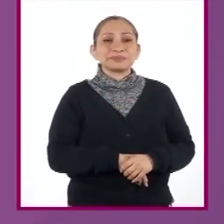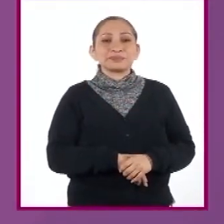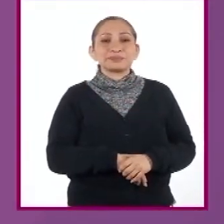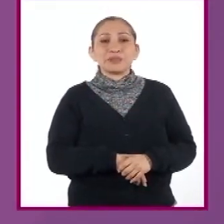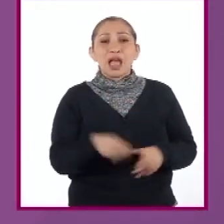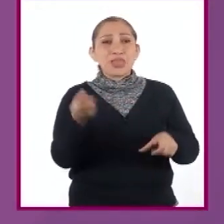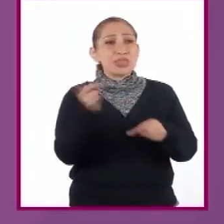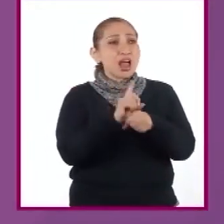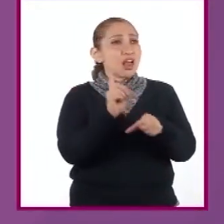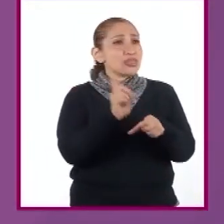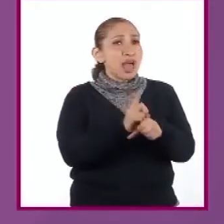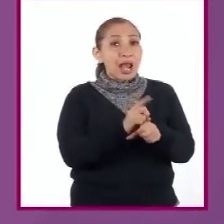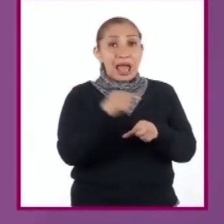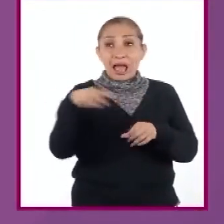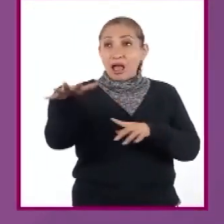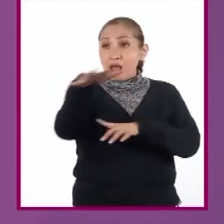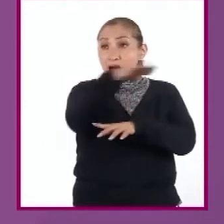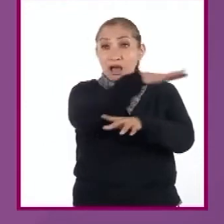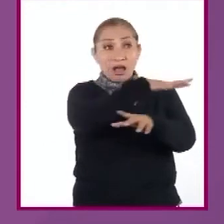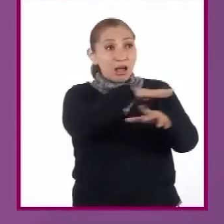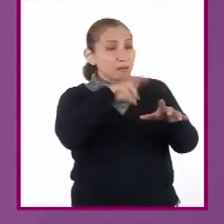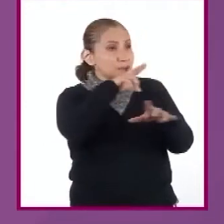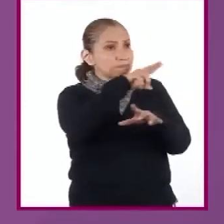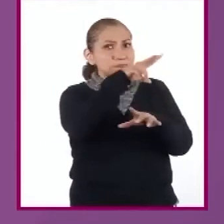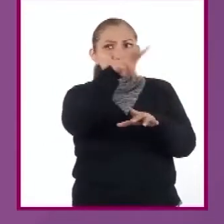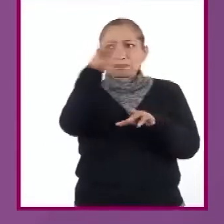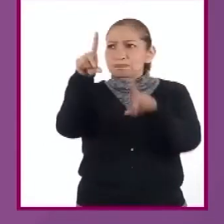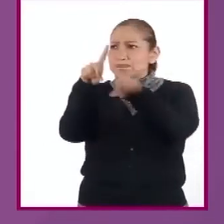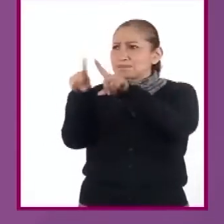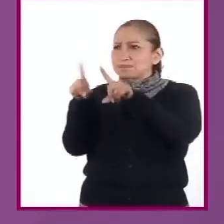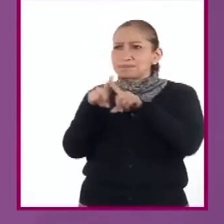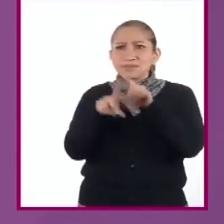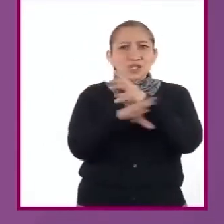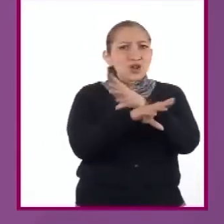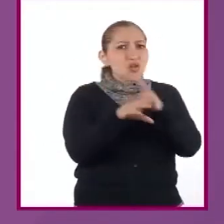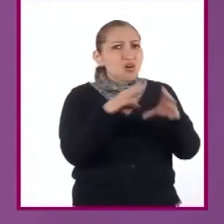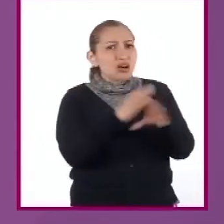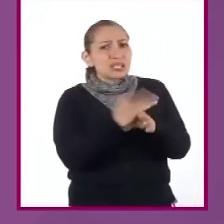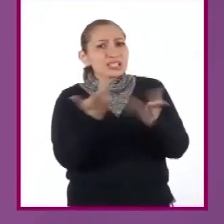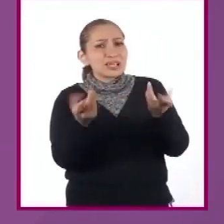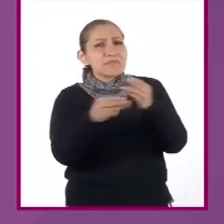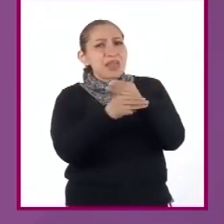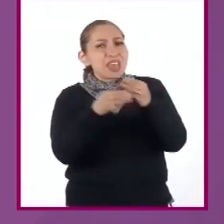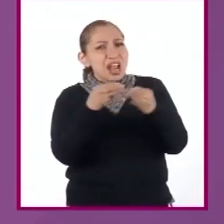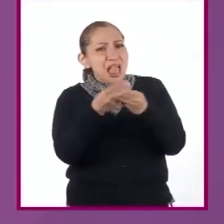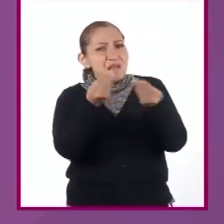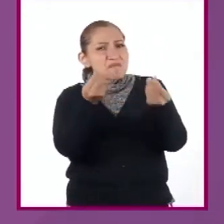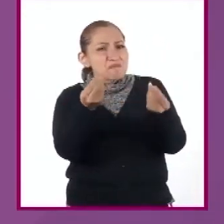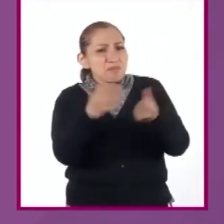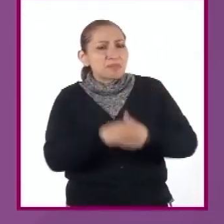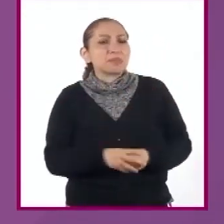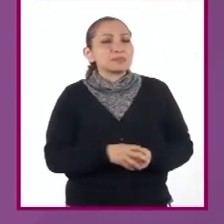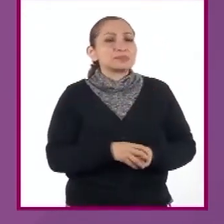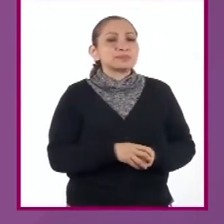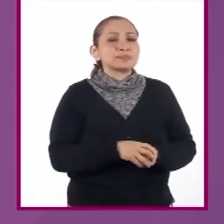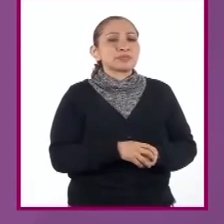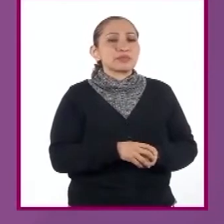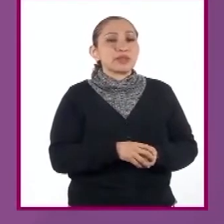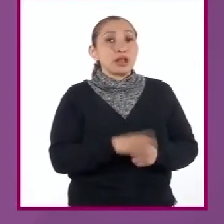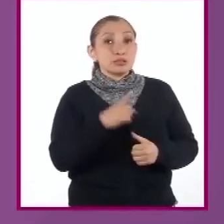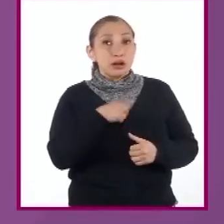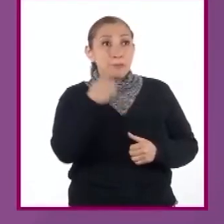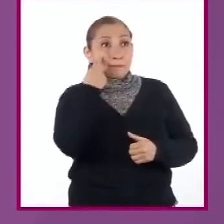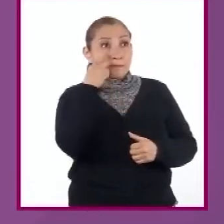Día con día, a nuestro alrededor, encontramos una gran cantidad de objetos y materiales. Con tan